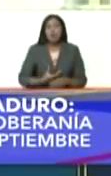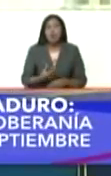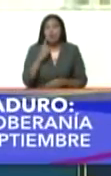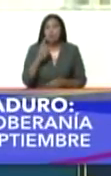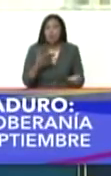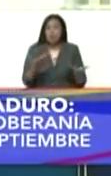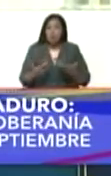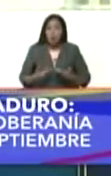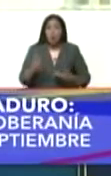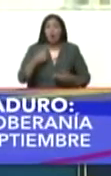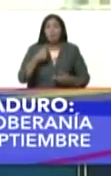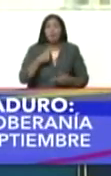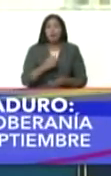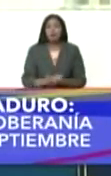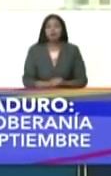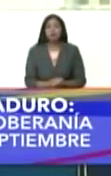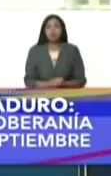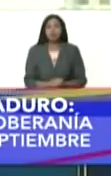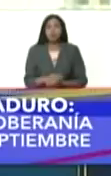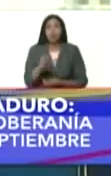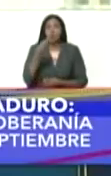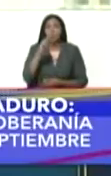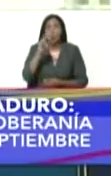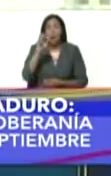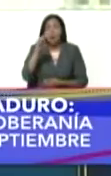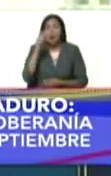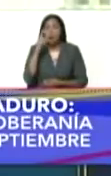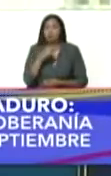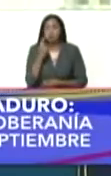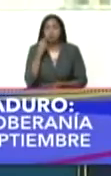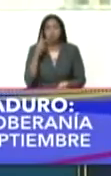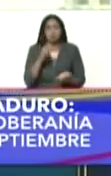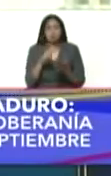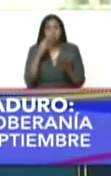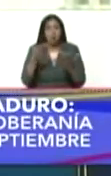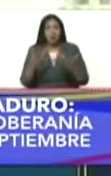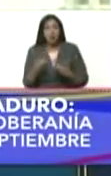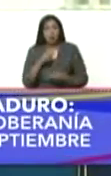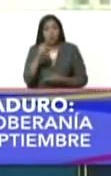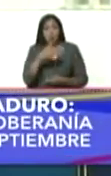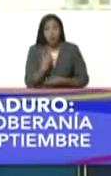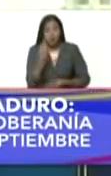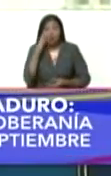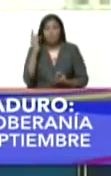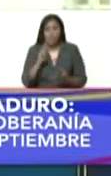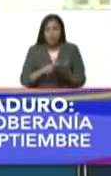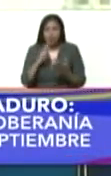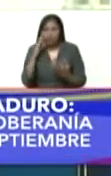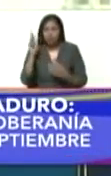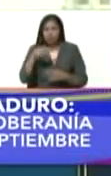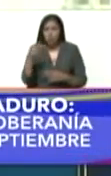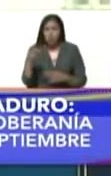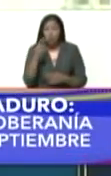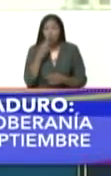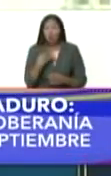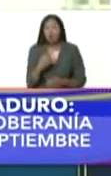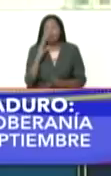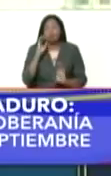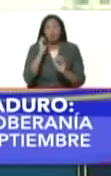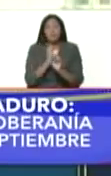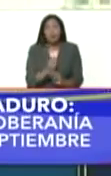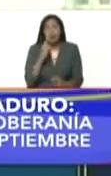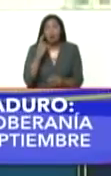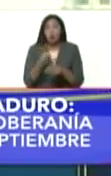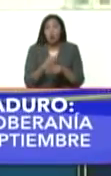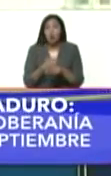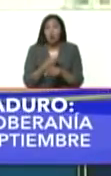me trajo de Guanare. Yo quiero pasar a ver ese regalo. ¿Ustedes lo quieren ver? Bueno.